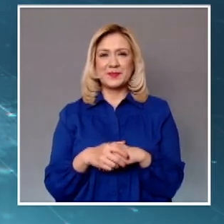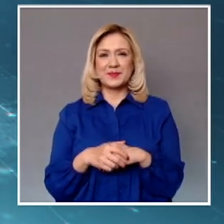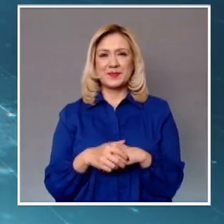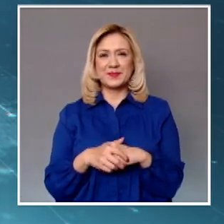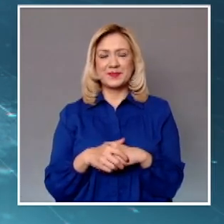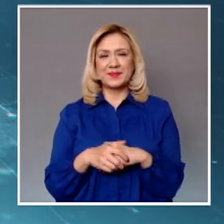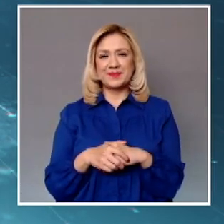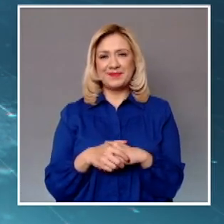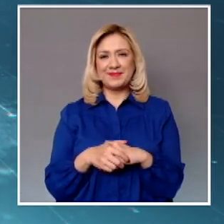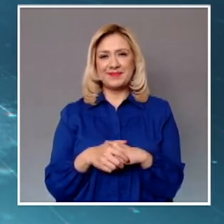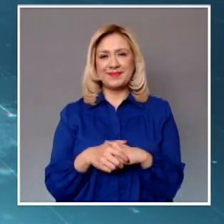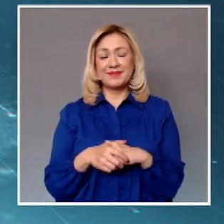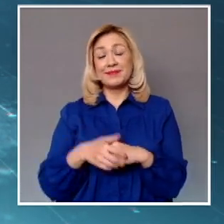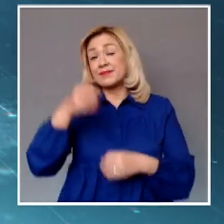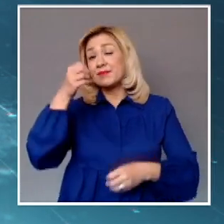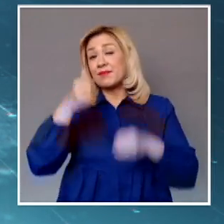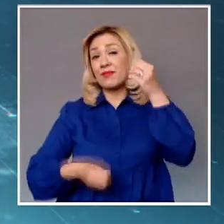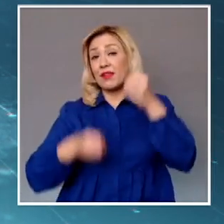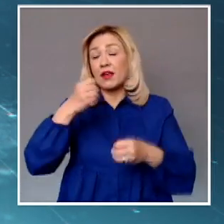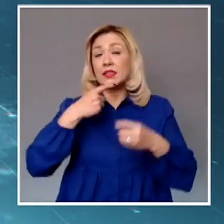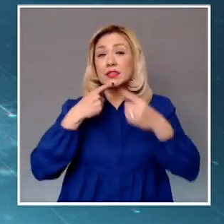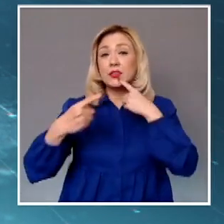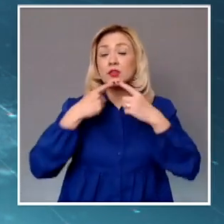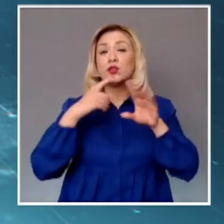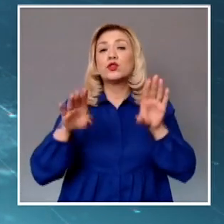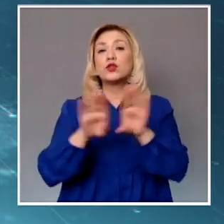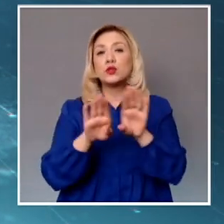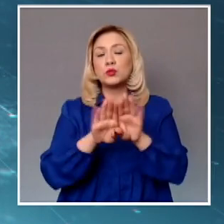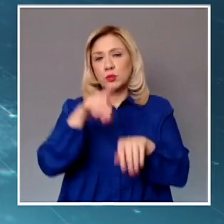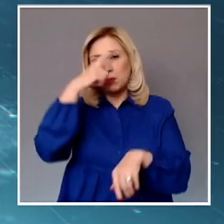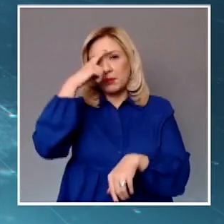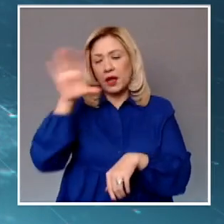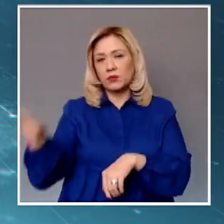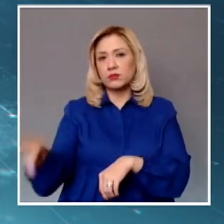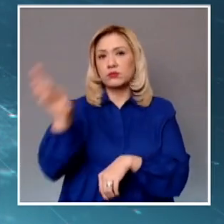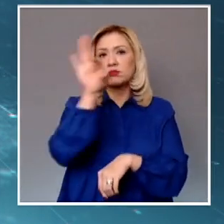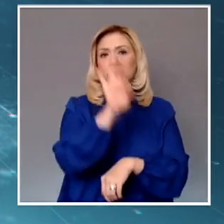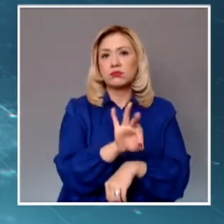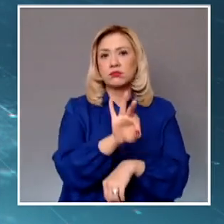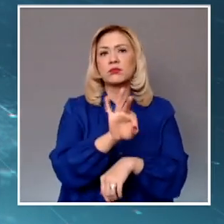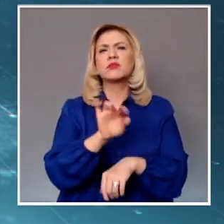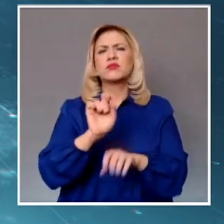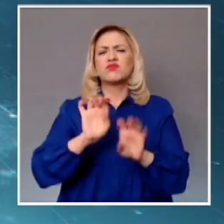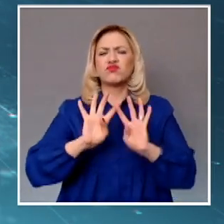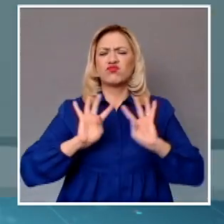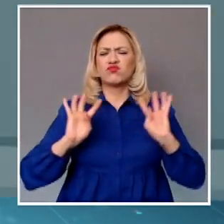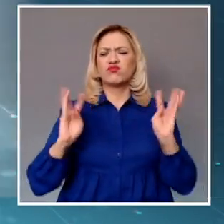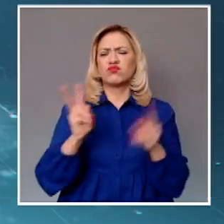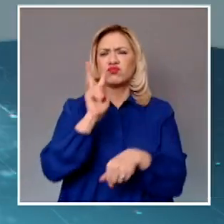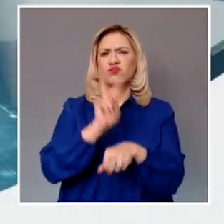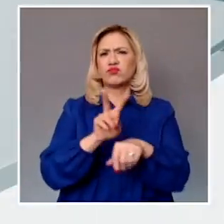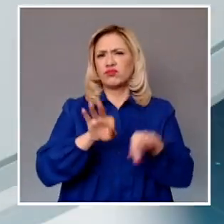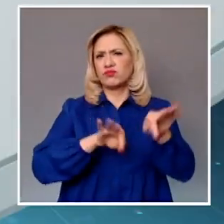La Corte definió el procedimiento para designar a una consejera o consejero de la Judicatura Federal.